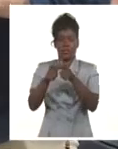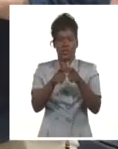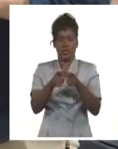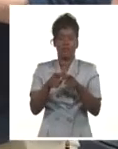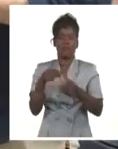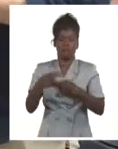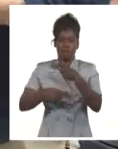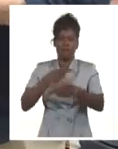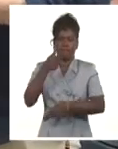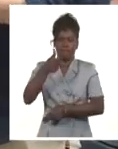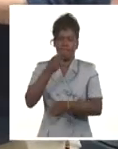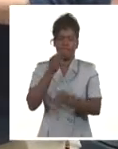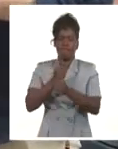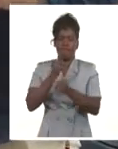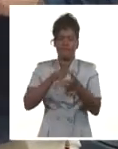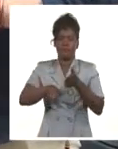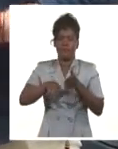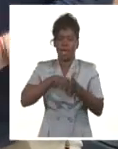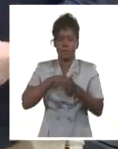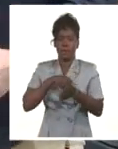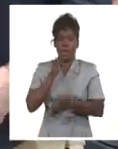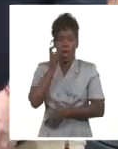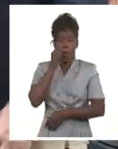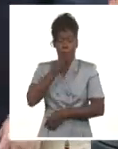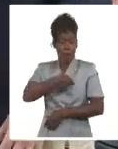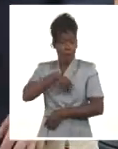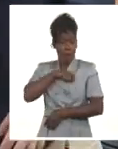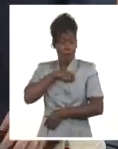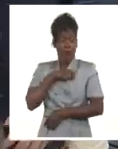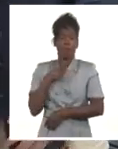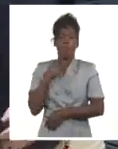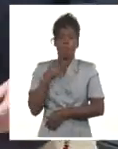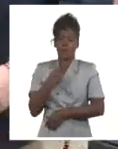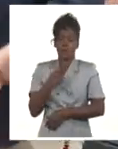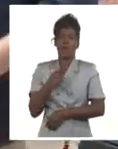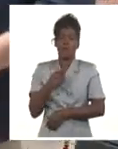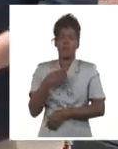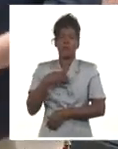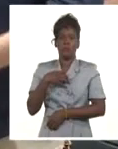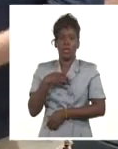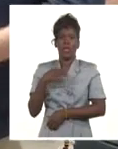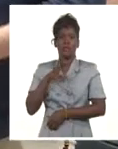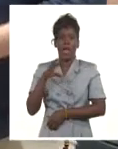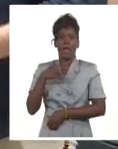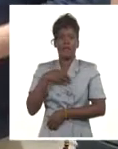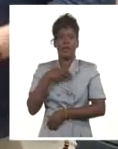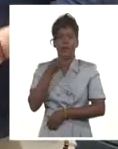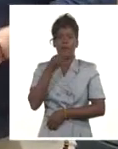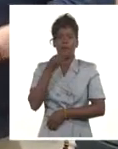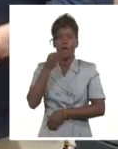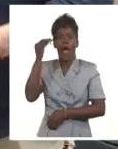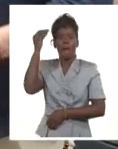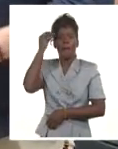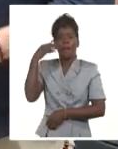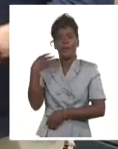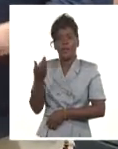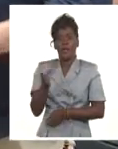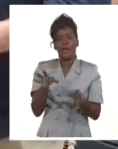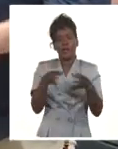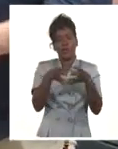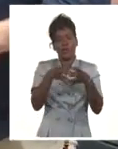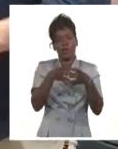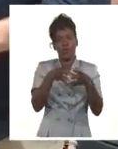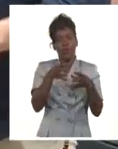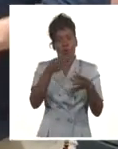El sindicalista español también resaltó que propiciará a la UGT nutrirse con la experiencia de la Central de Trabajadores de Cuba en